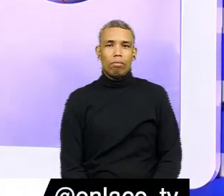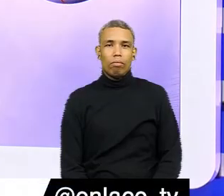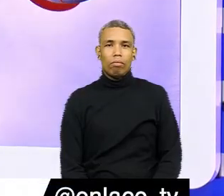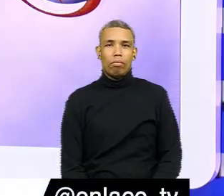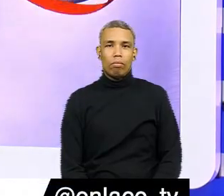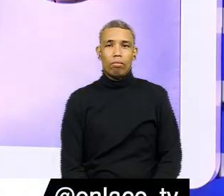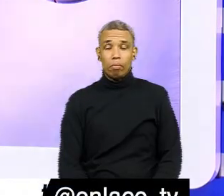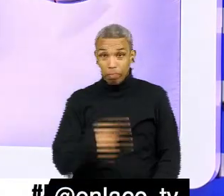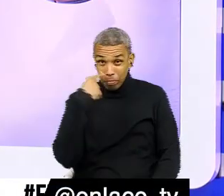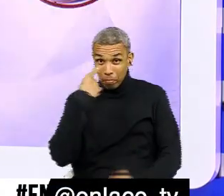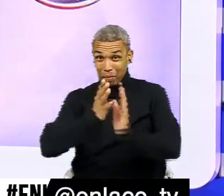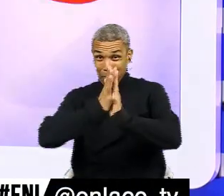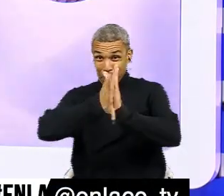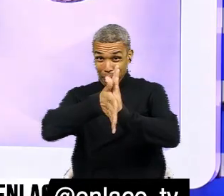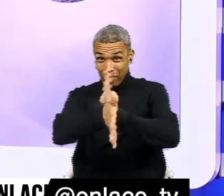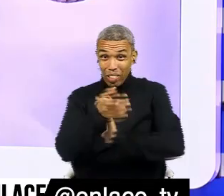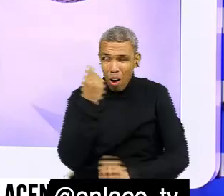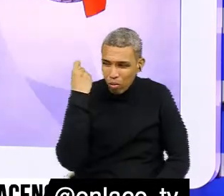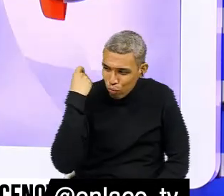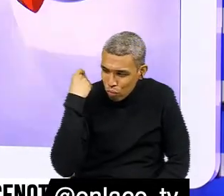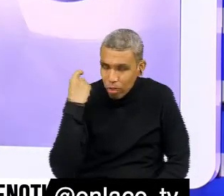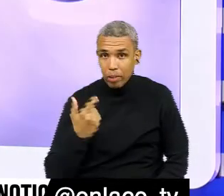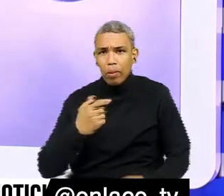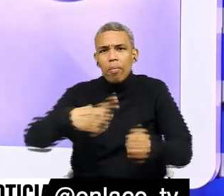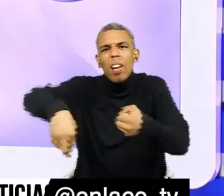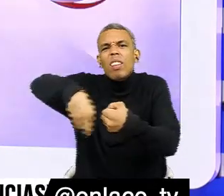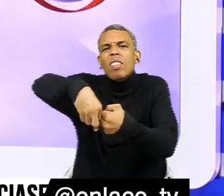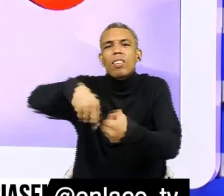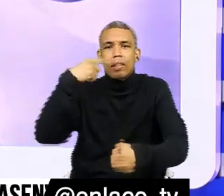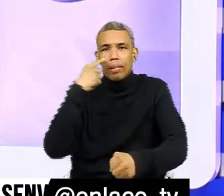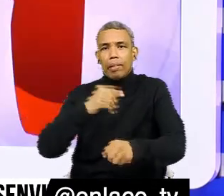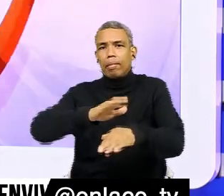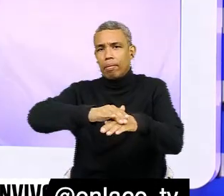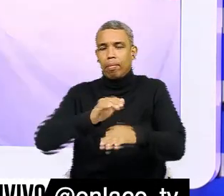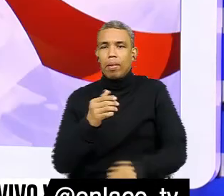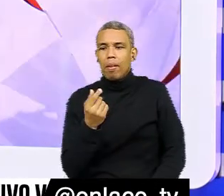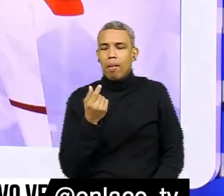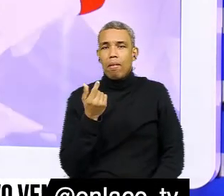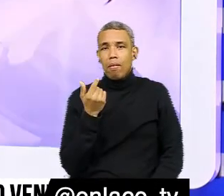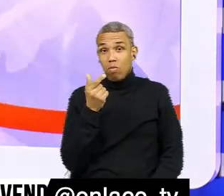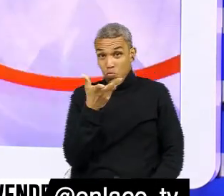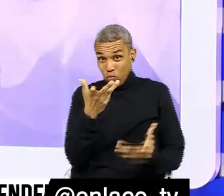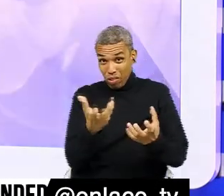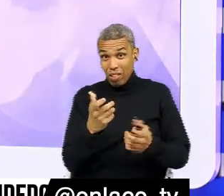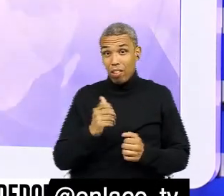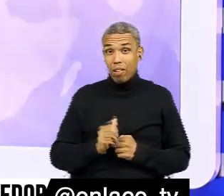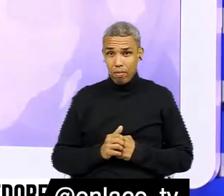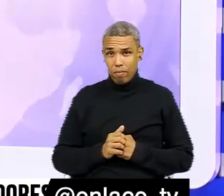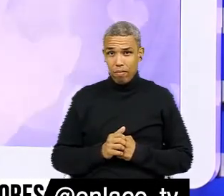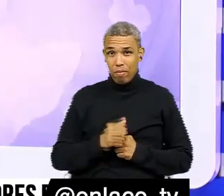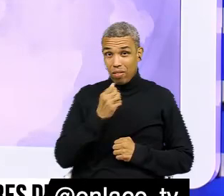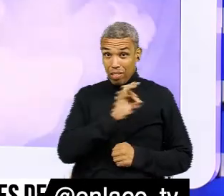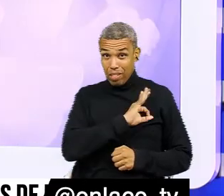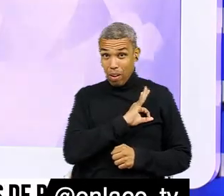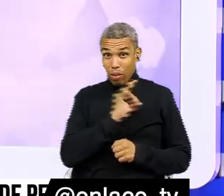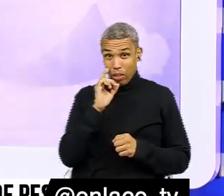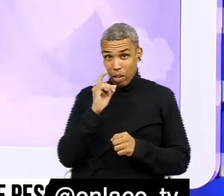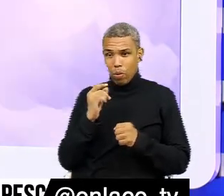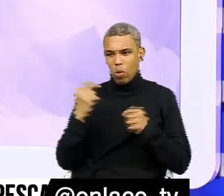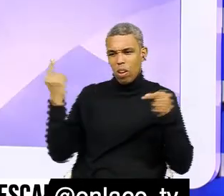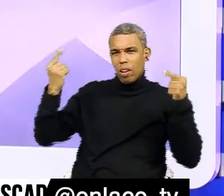Mucha atención, que hace pocos minutos ha dado a conocer Alianza Petrolera el valor de las boletas para el compromiso del próximo sábado,